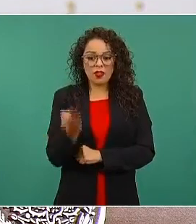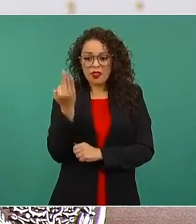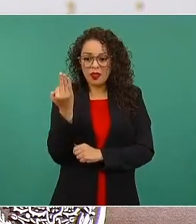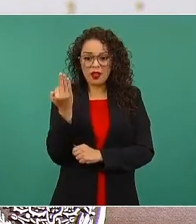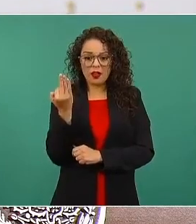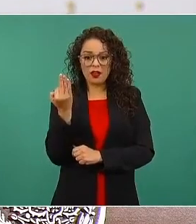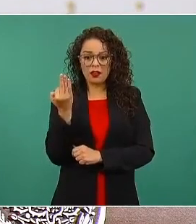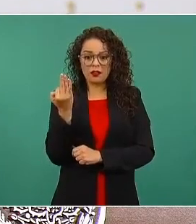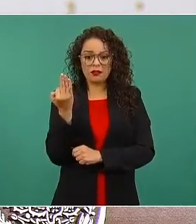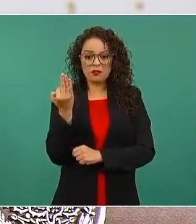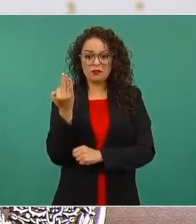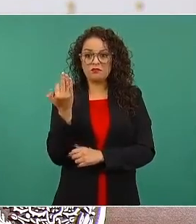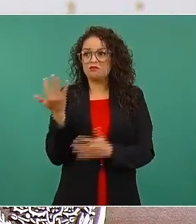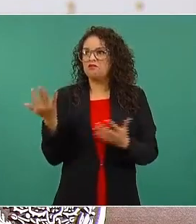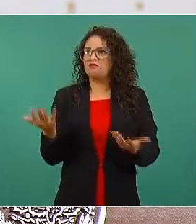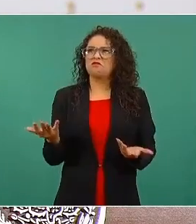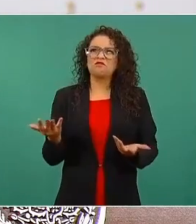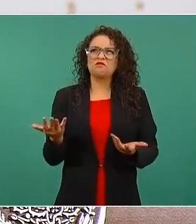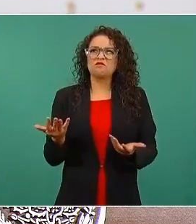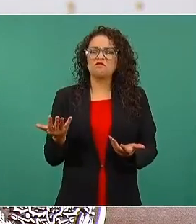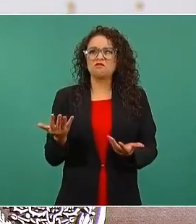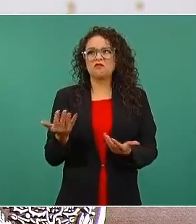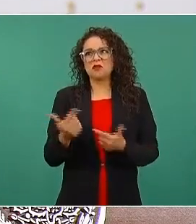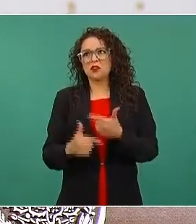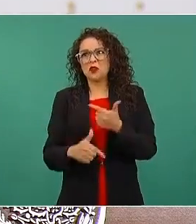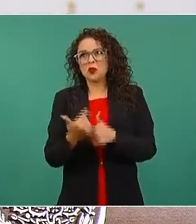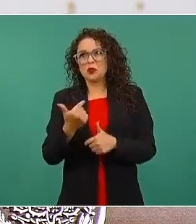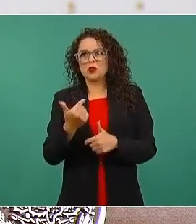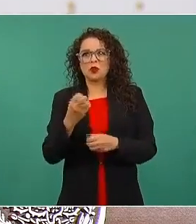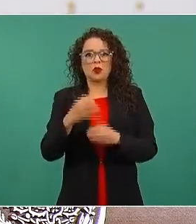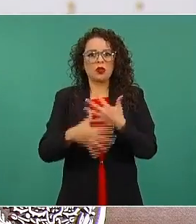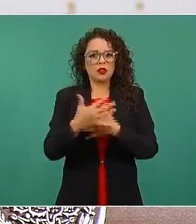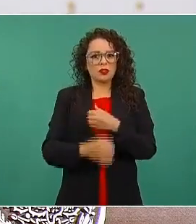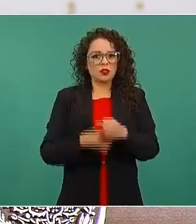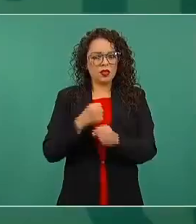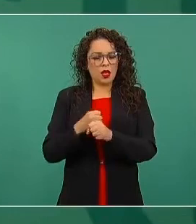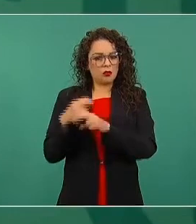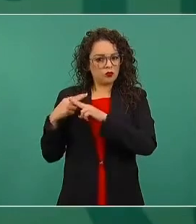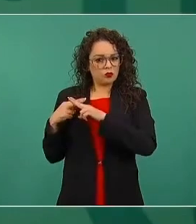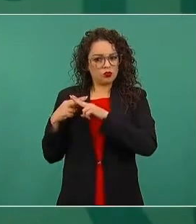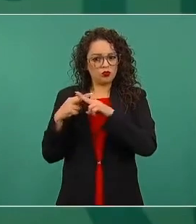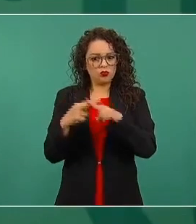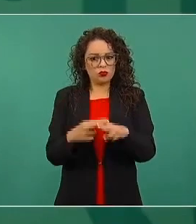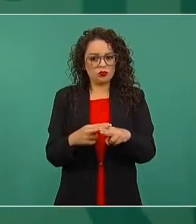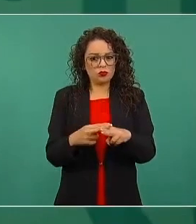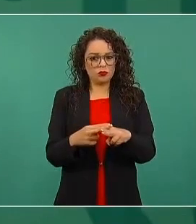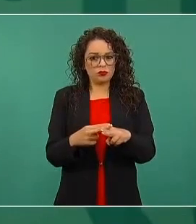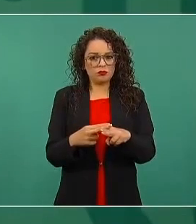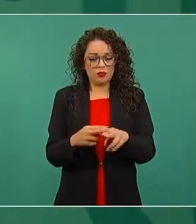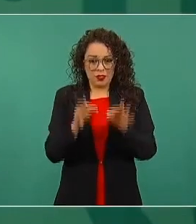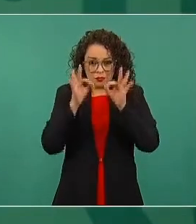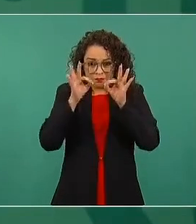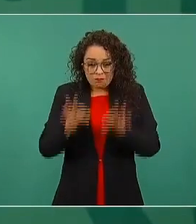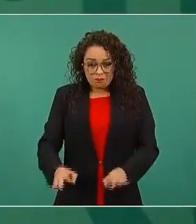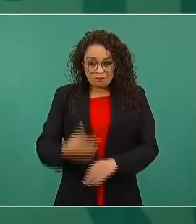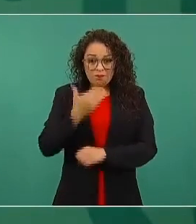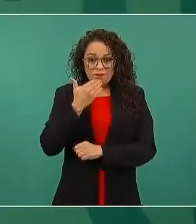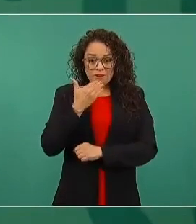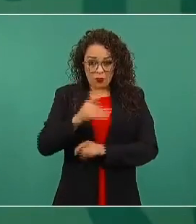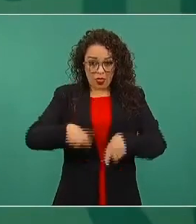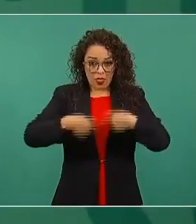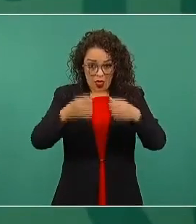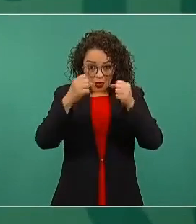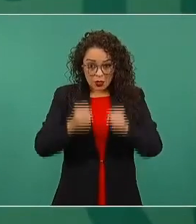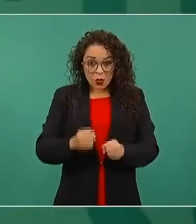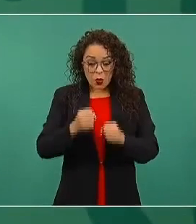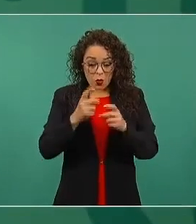en 12, 15 años de existencia, no pudo consolidarse para garantizar la